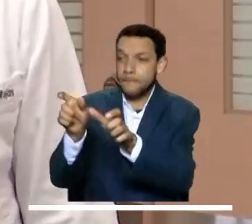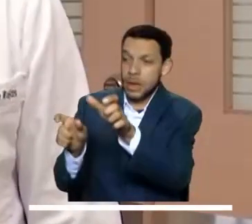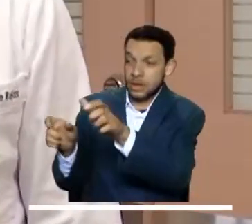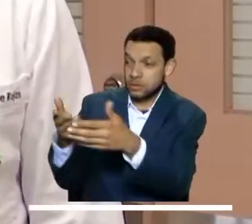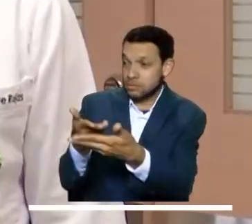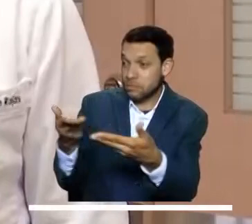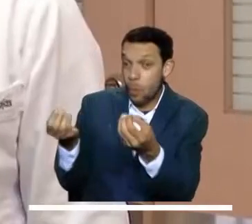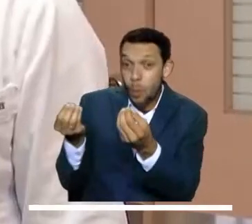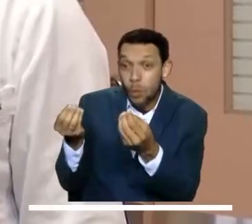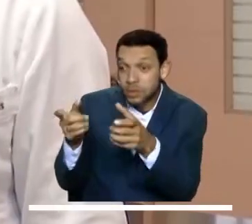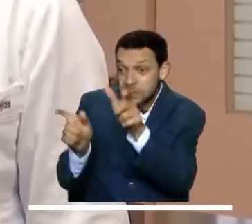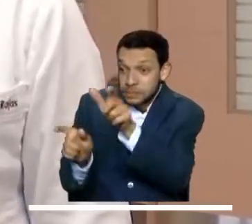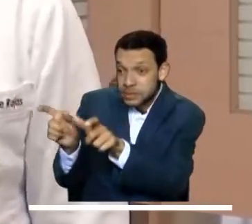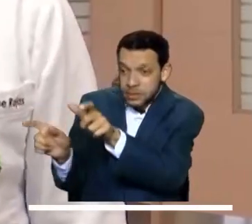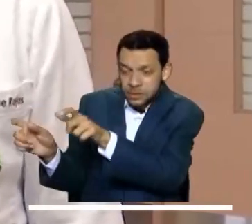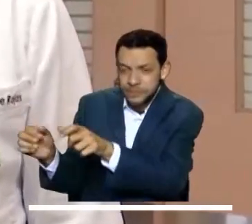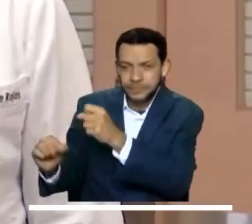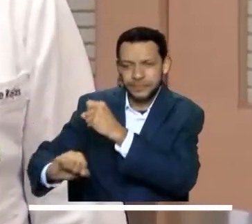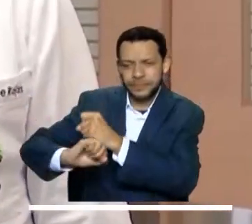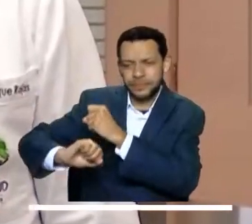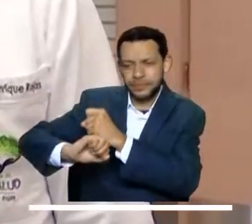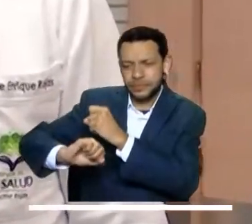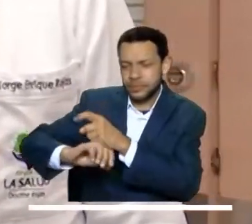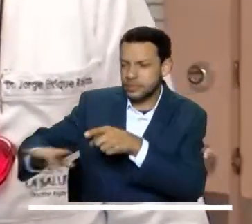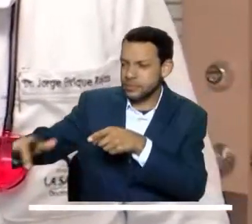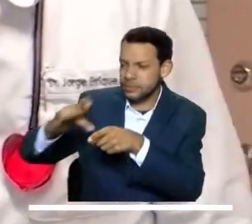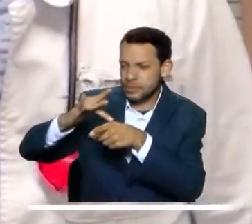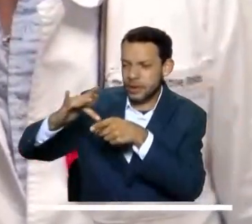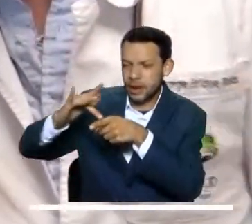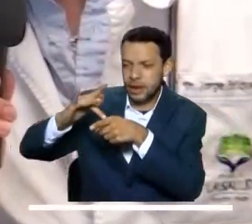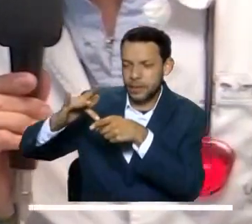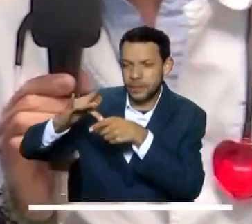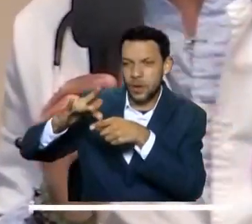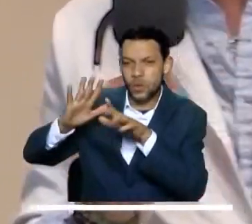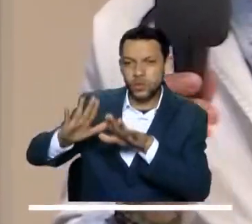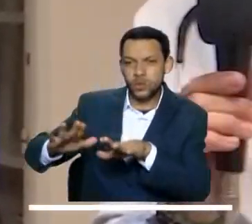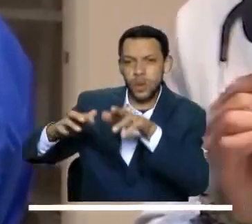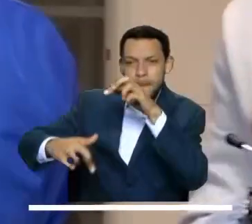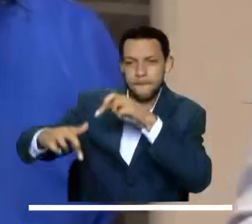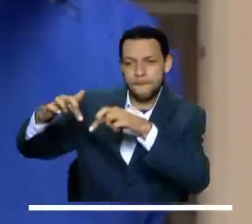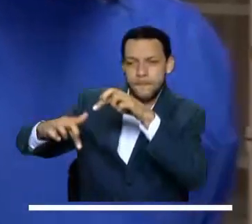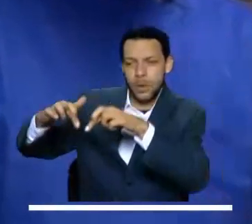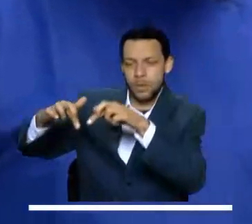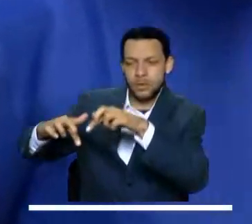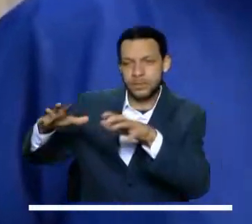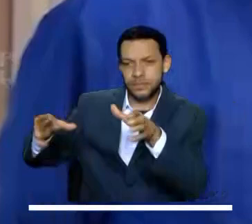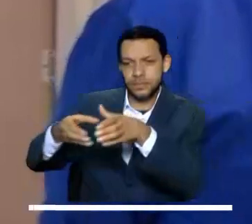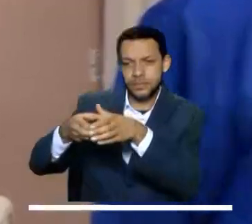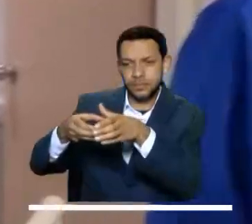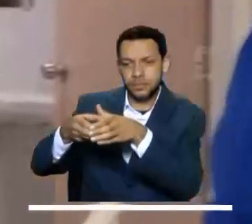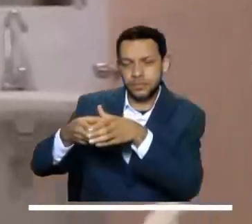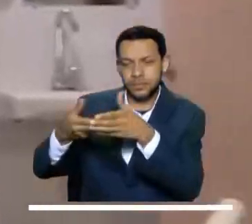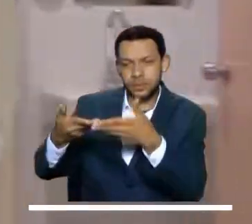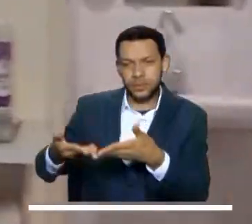de profesionales de la salud que están en el Centro Diagnóstico de Endoscopia y